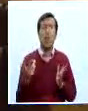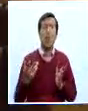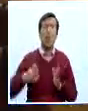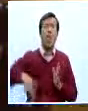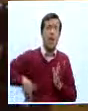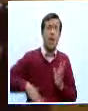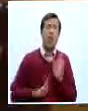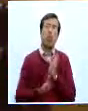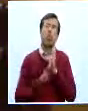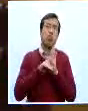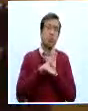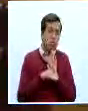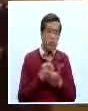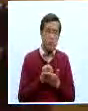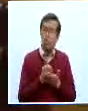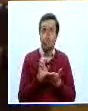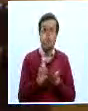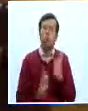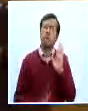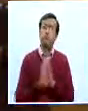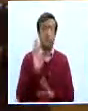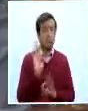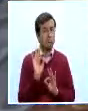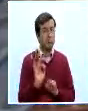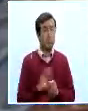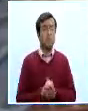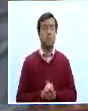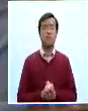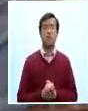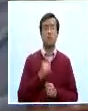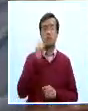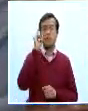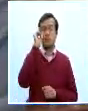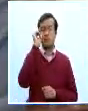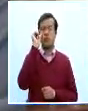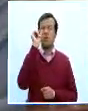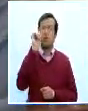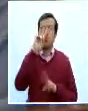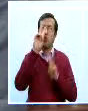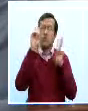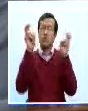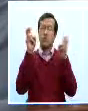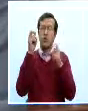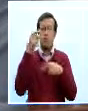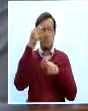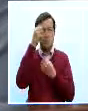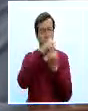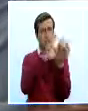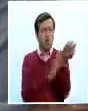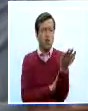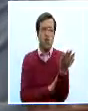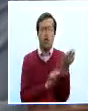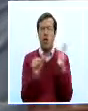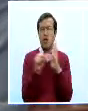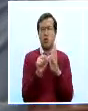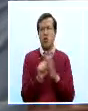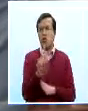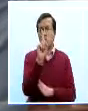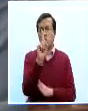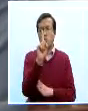o un decrecimiento económico como se quiere señalar ahora un poco el contenido del proyecto que es un proyecto corto tiene un artículo único